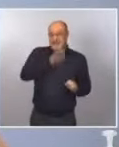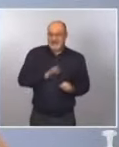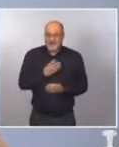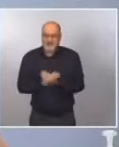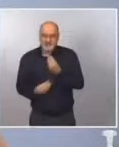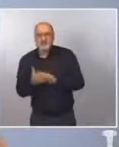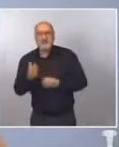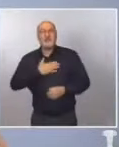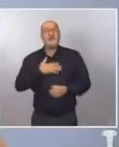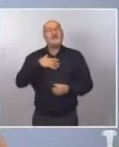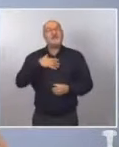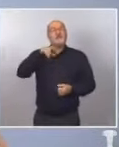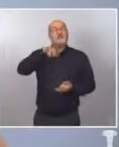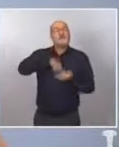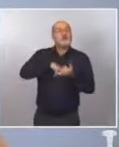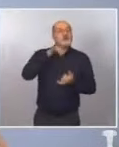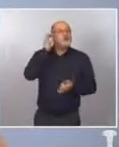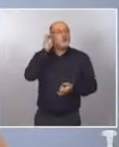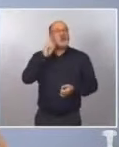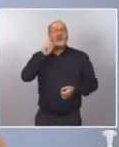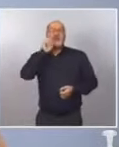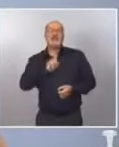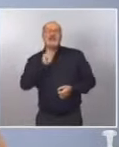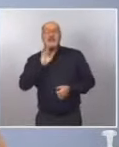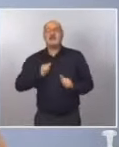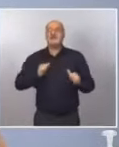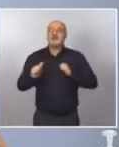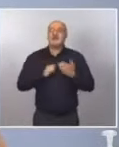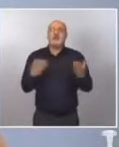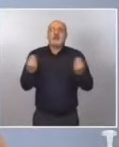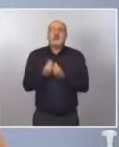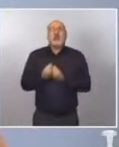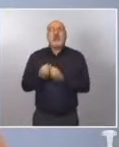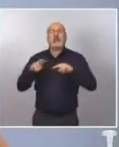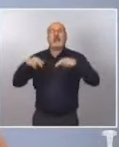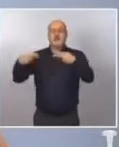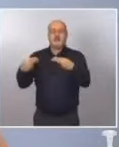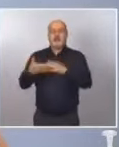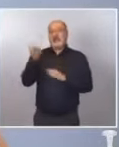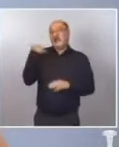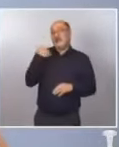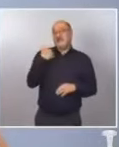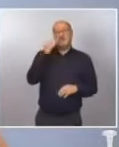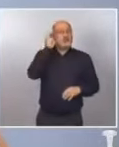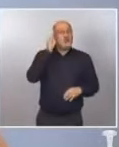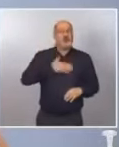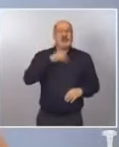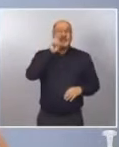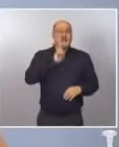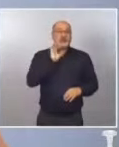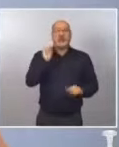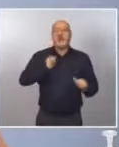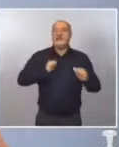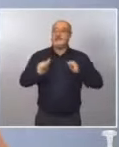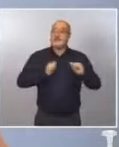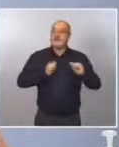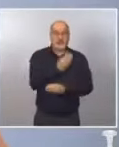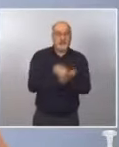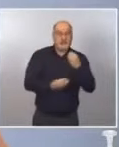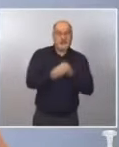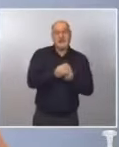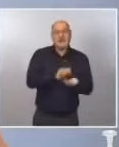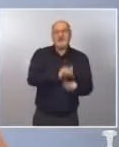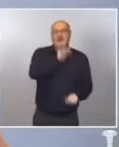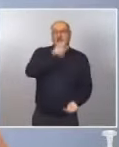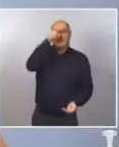lesbianas y bisexuales saben que hasta ahora las mujeres lesbianas o bisexuales que tienen hijos hijas si